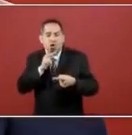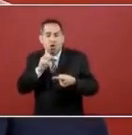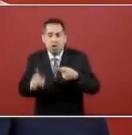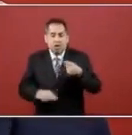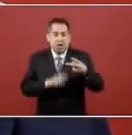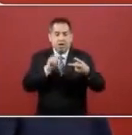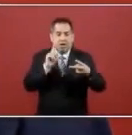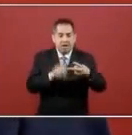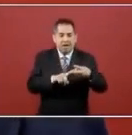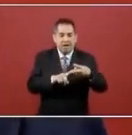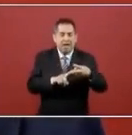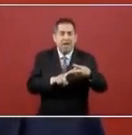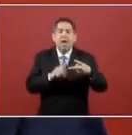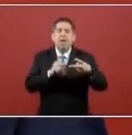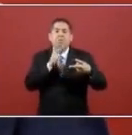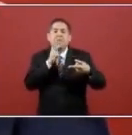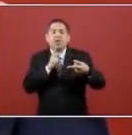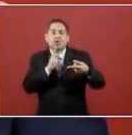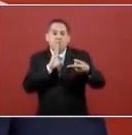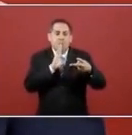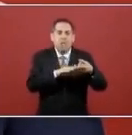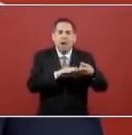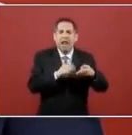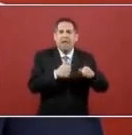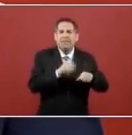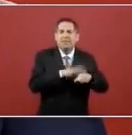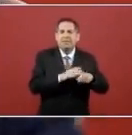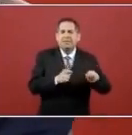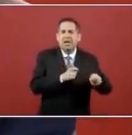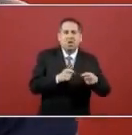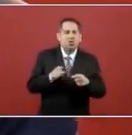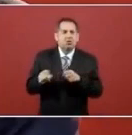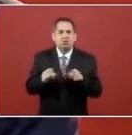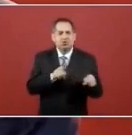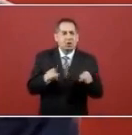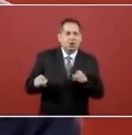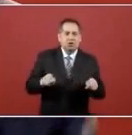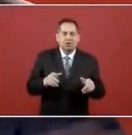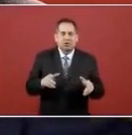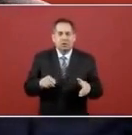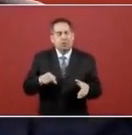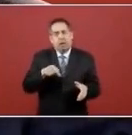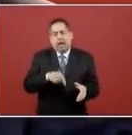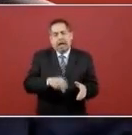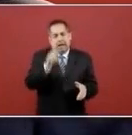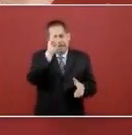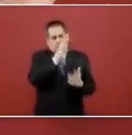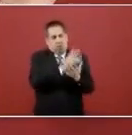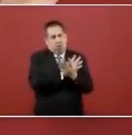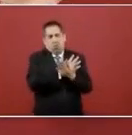era el petróleo mal administrado. Pero aquí se pasaron